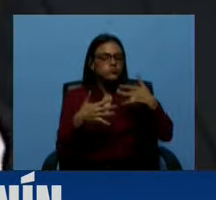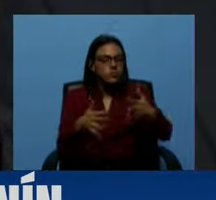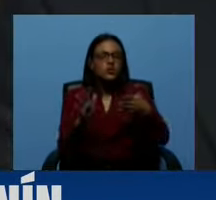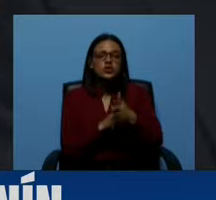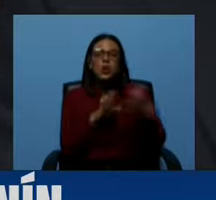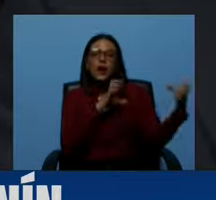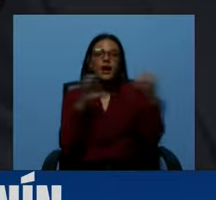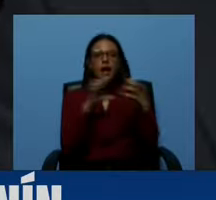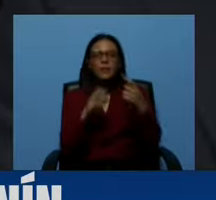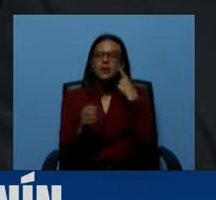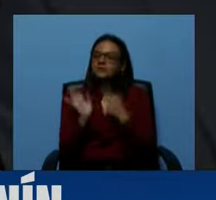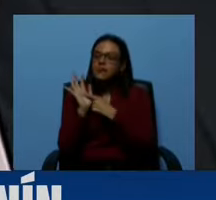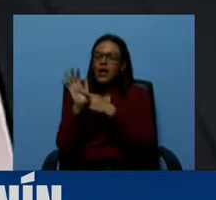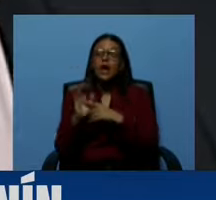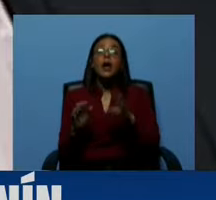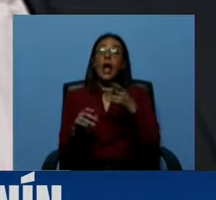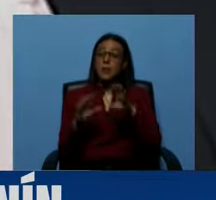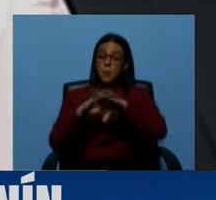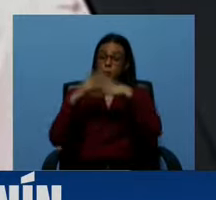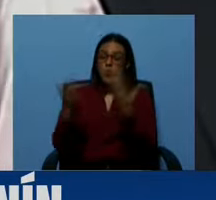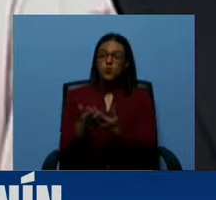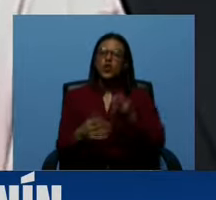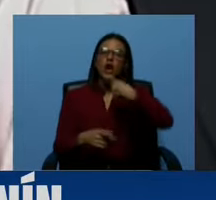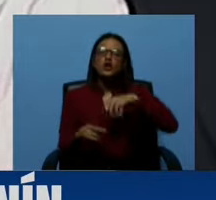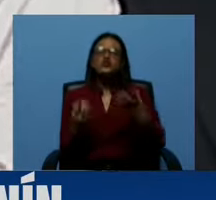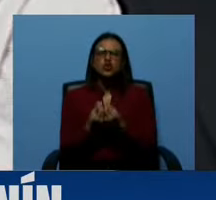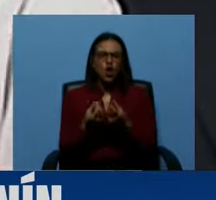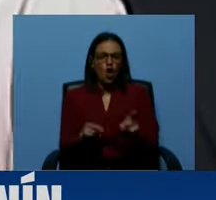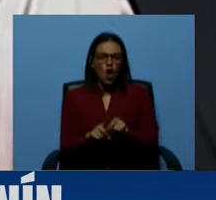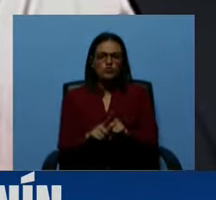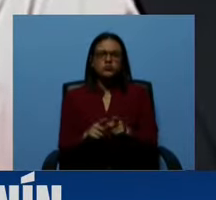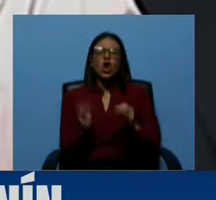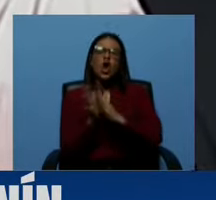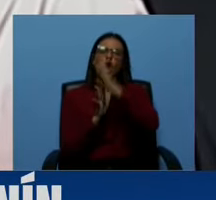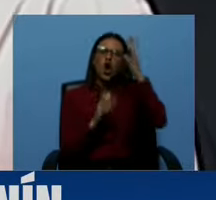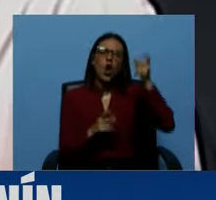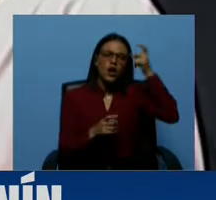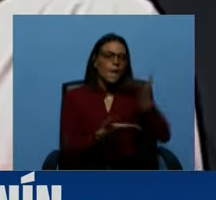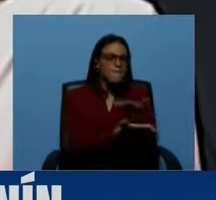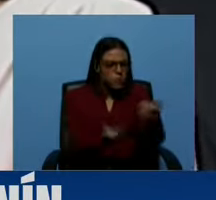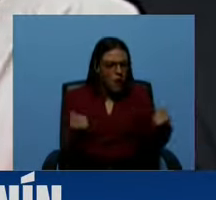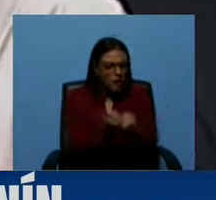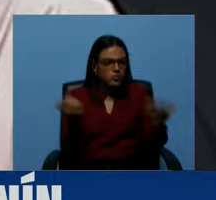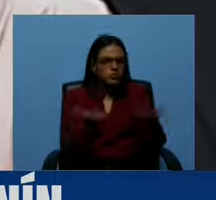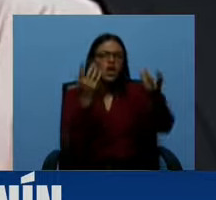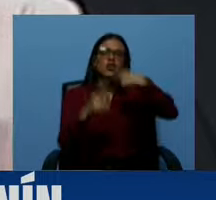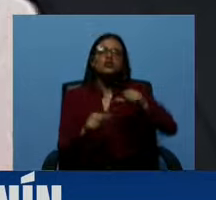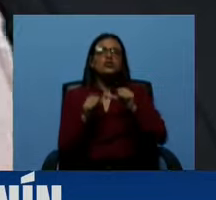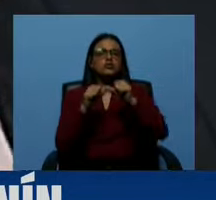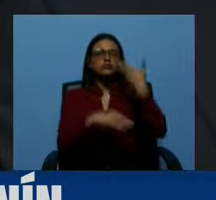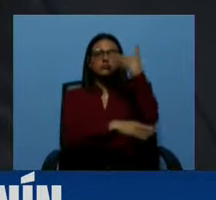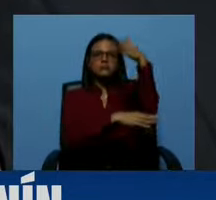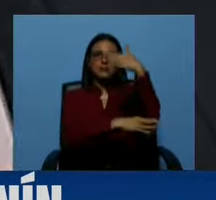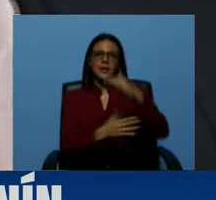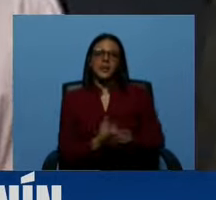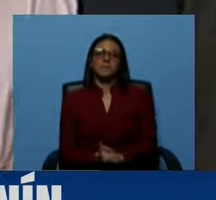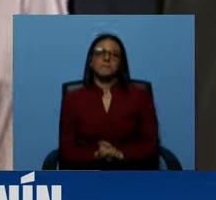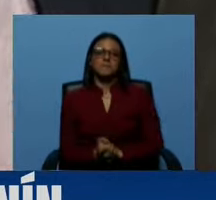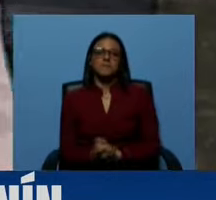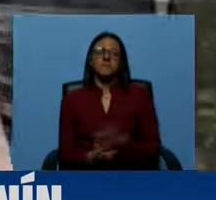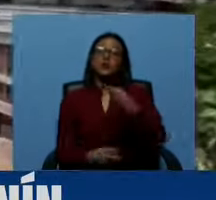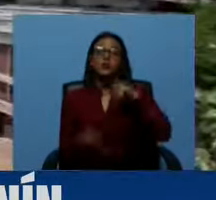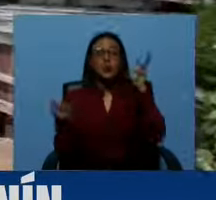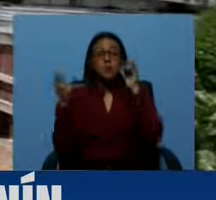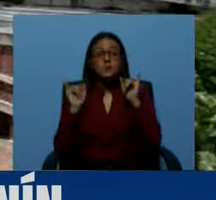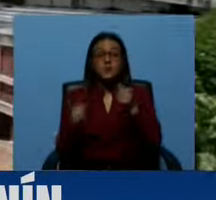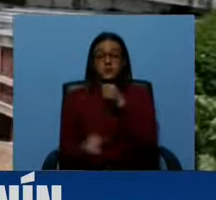los ejemplos al mundo de la dignidad de los pueblos, de la gloria de los pueblos. Y nosotros vamos a seguir levantando esas banderas. Muchísimas gracias. Se escuchaban